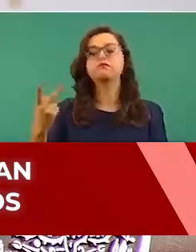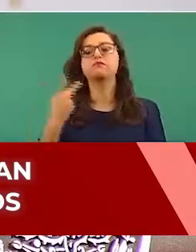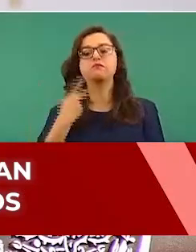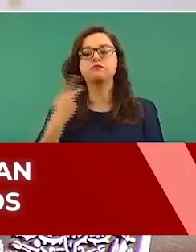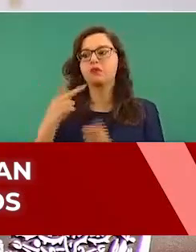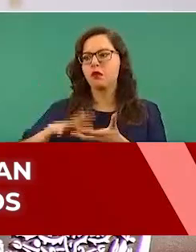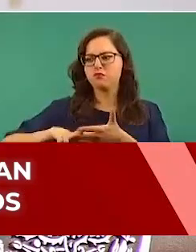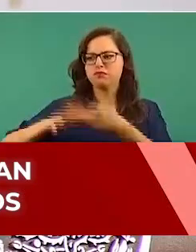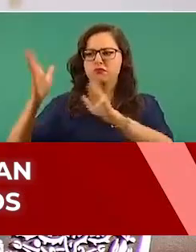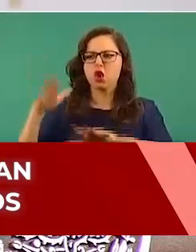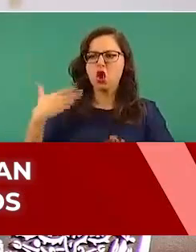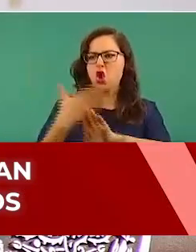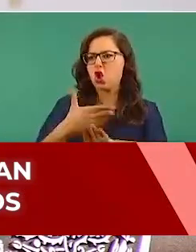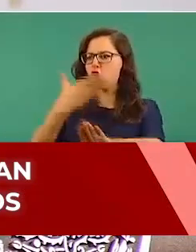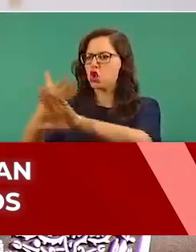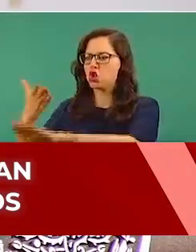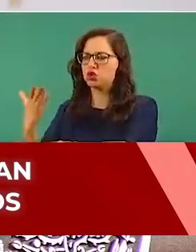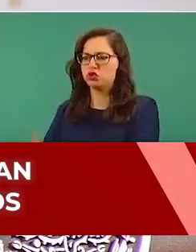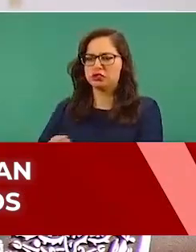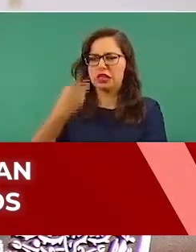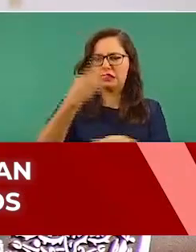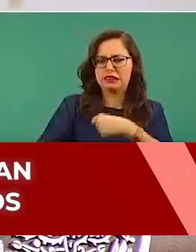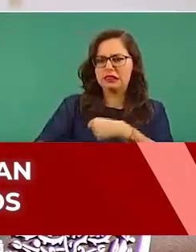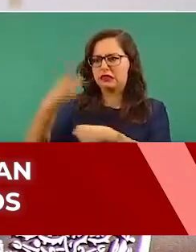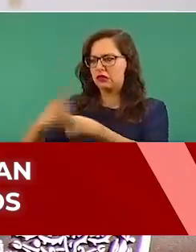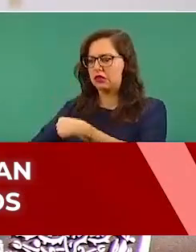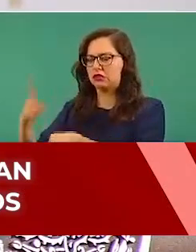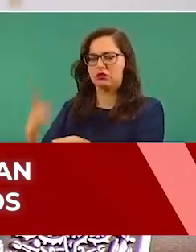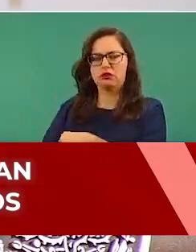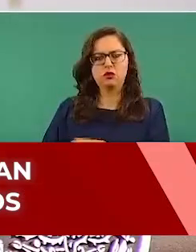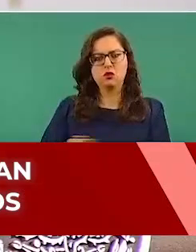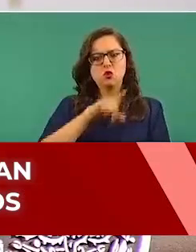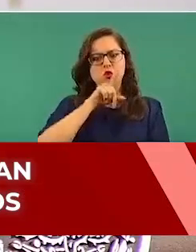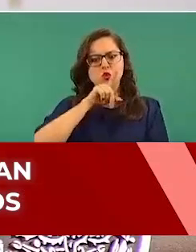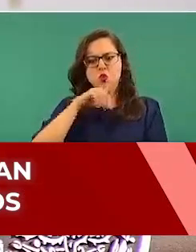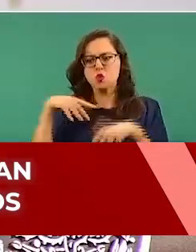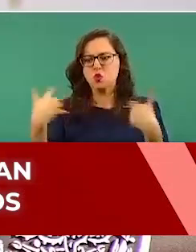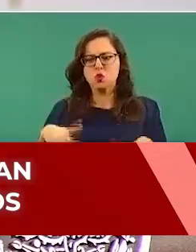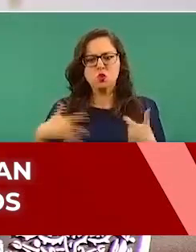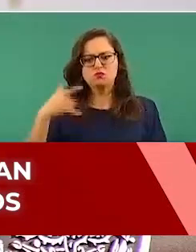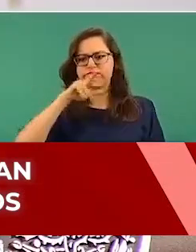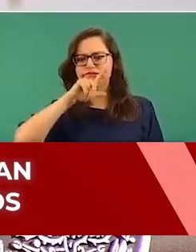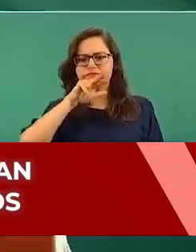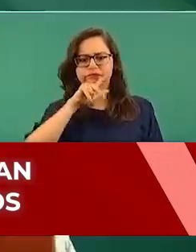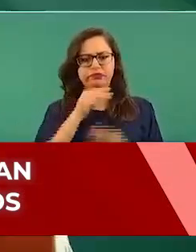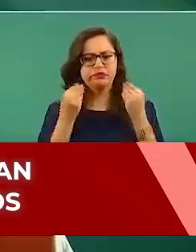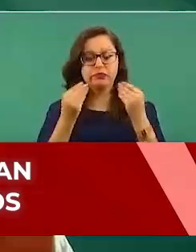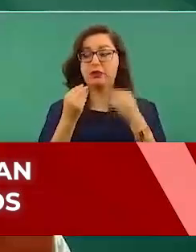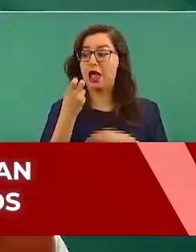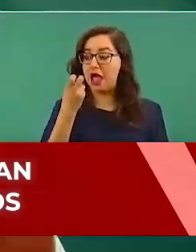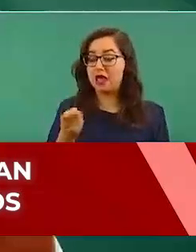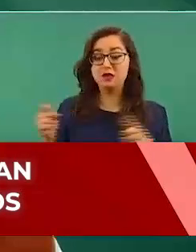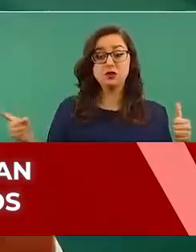y proteger a candidatos o aspirantes amenazados por el crimen organizado